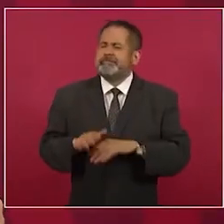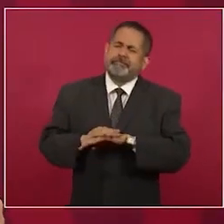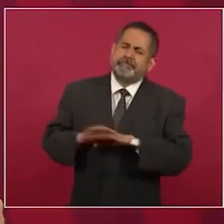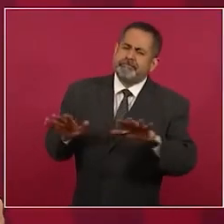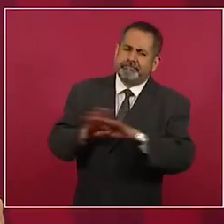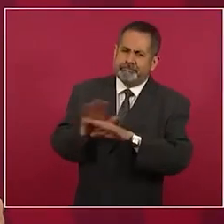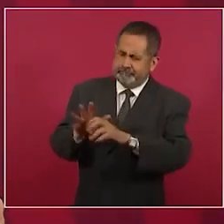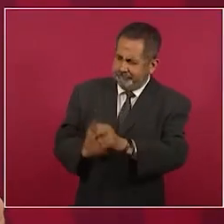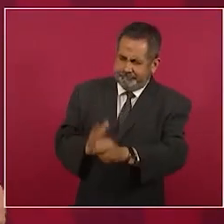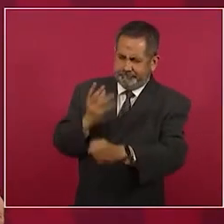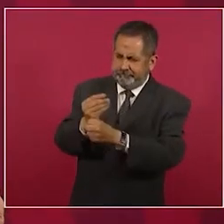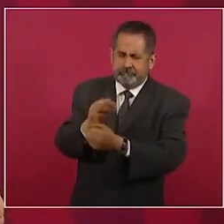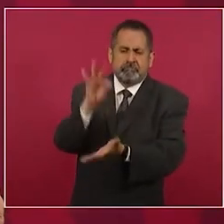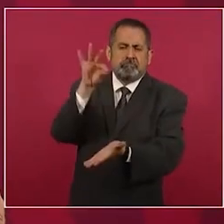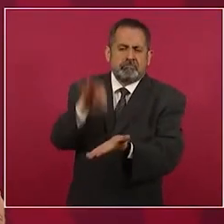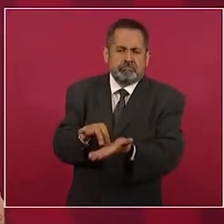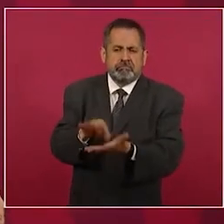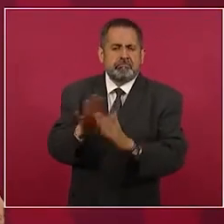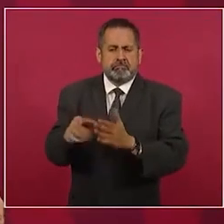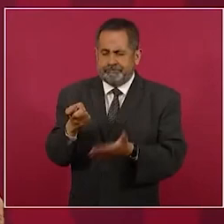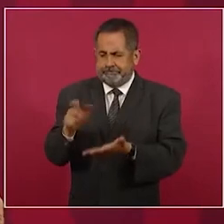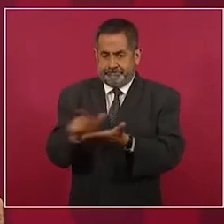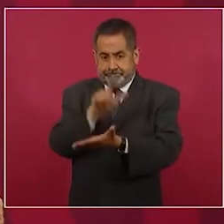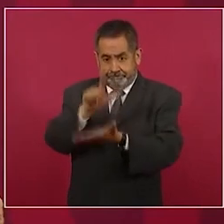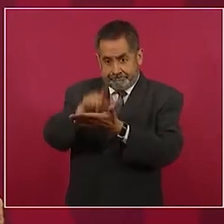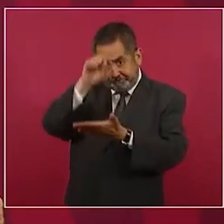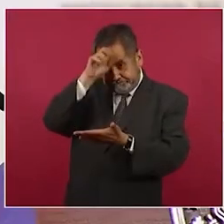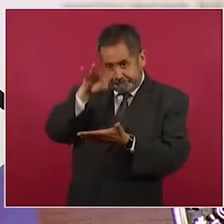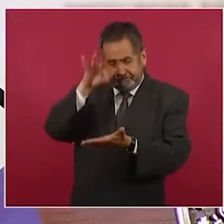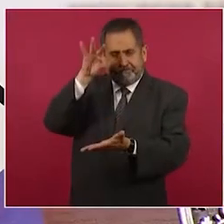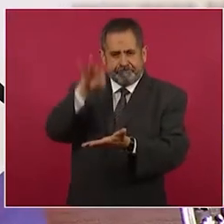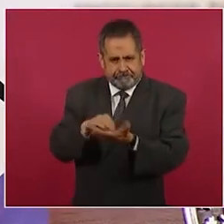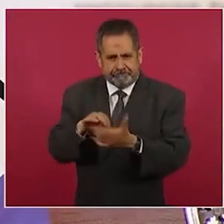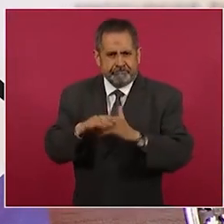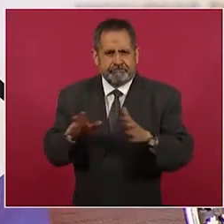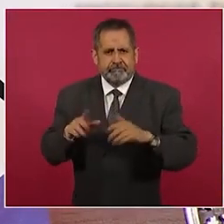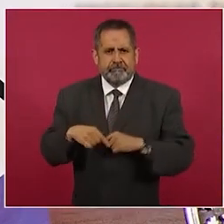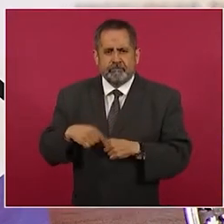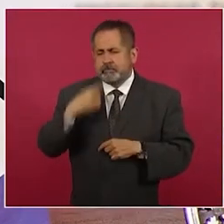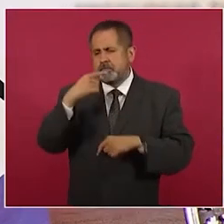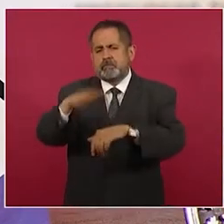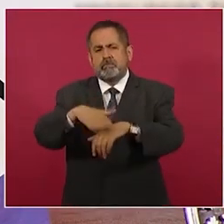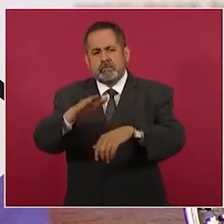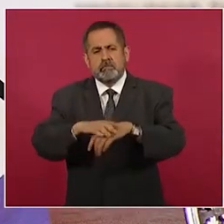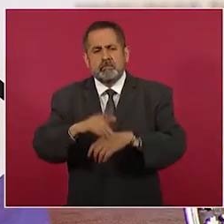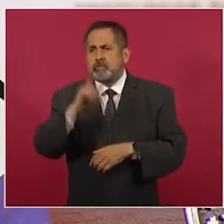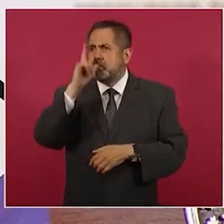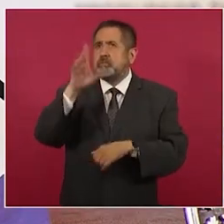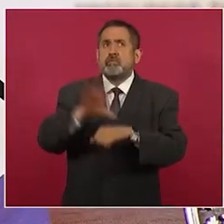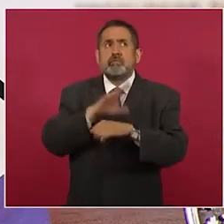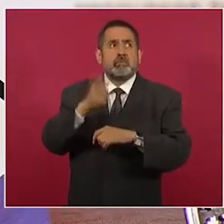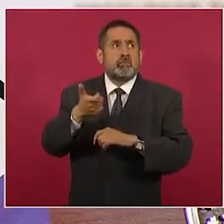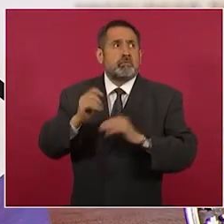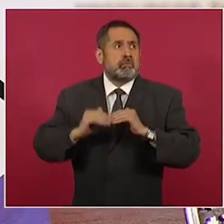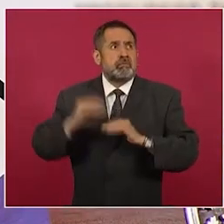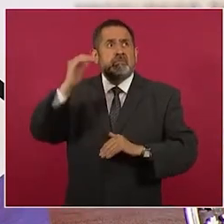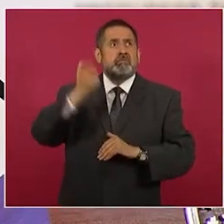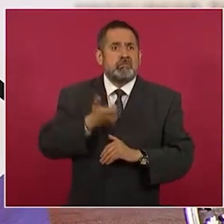yo ya resuelvo. Nosotros resolvemos, yo garantizo que no va a aumentar el precio de la luz.